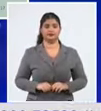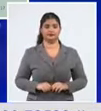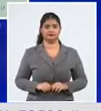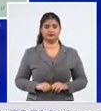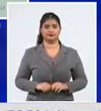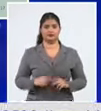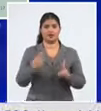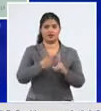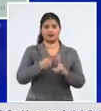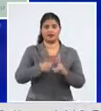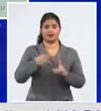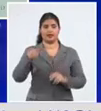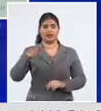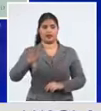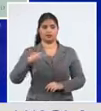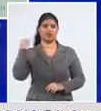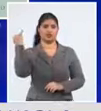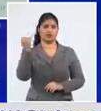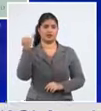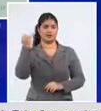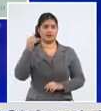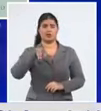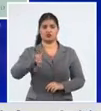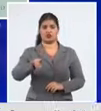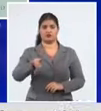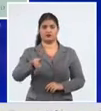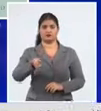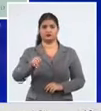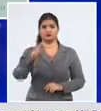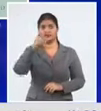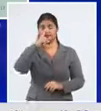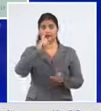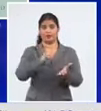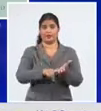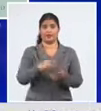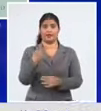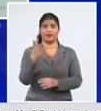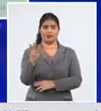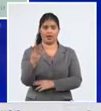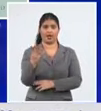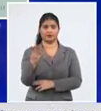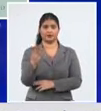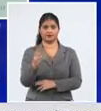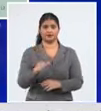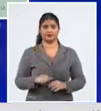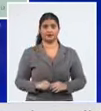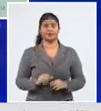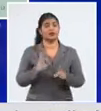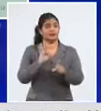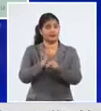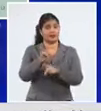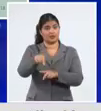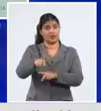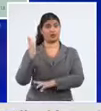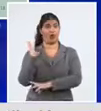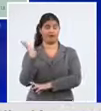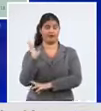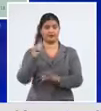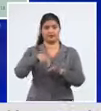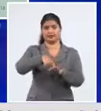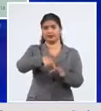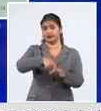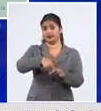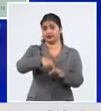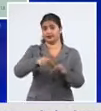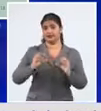9. Y el municipio Niceto Pérez diagnostica 4 ayer. Como dije inicialmente, el municipio especial Isla de la